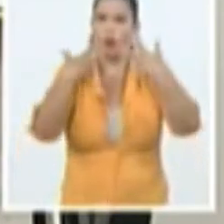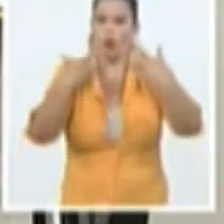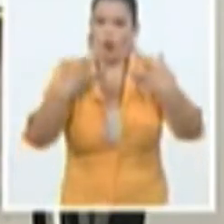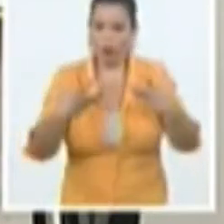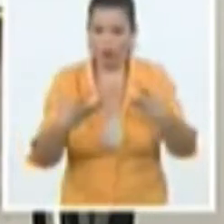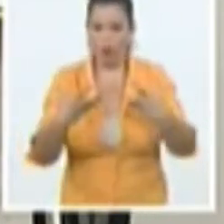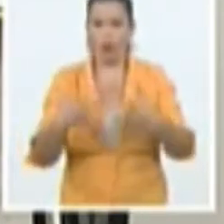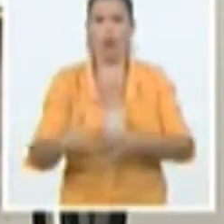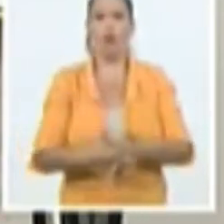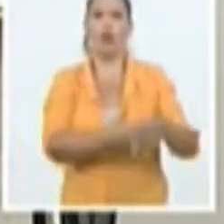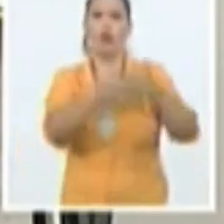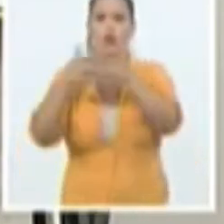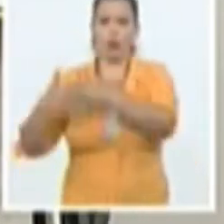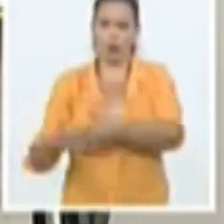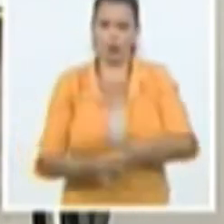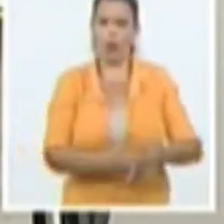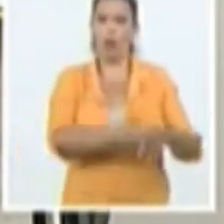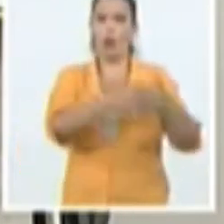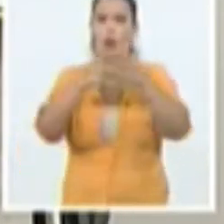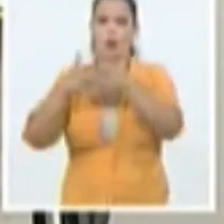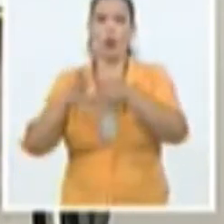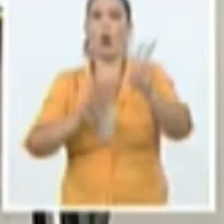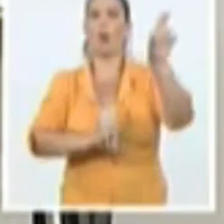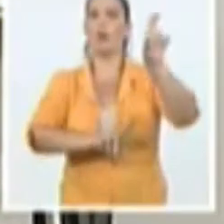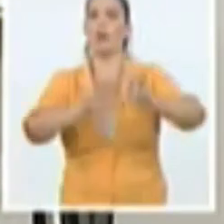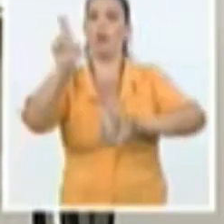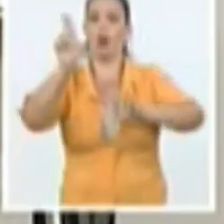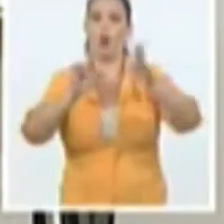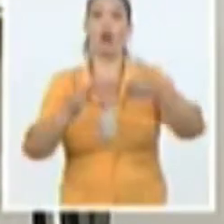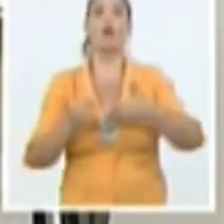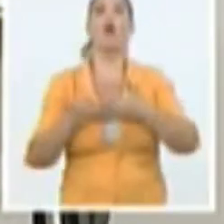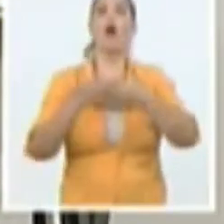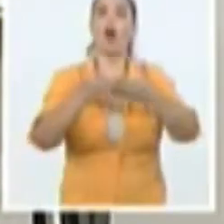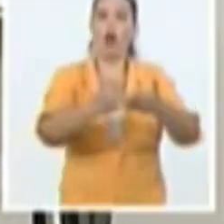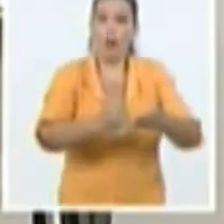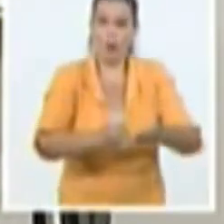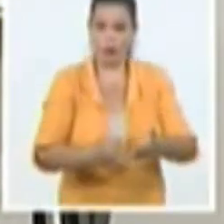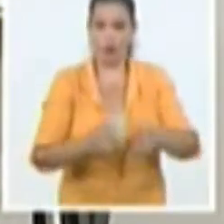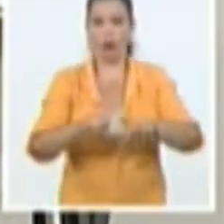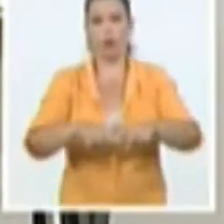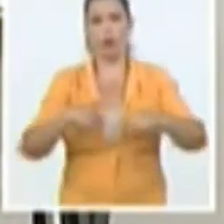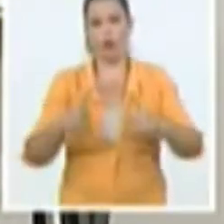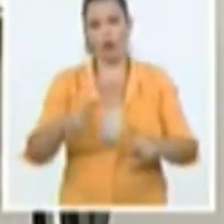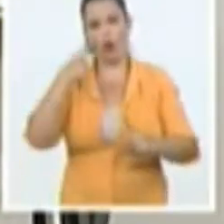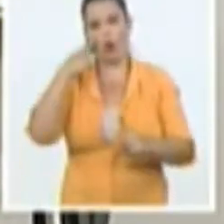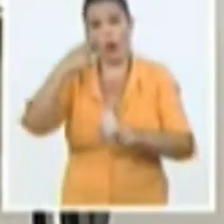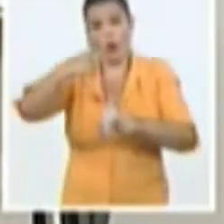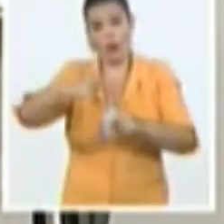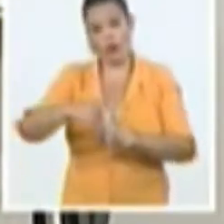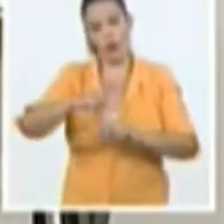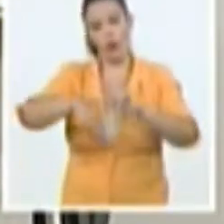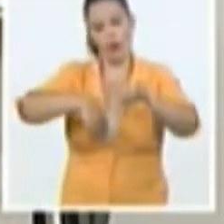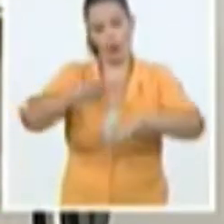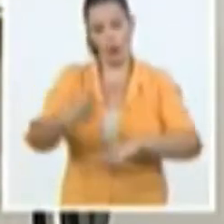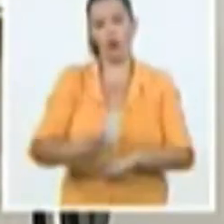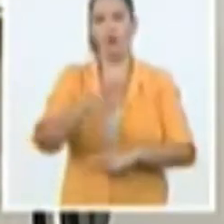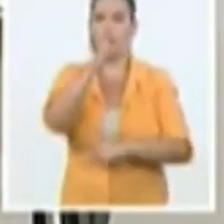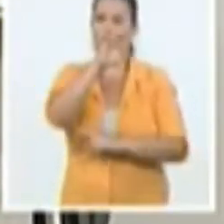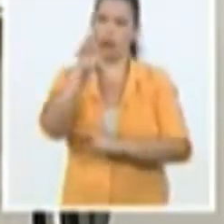medios de comunicación que alientan acciones contra la revolución.